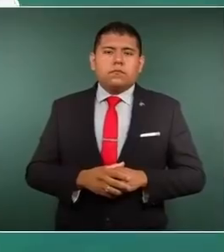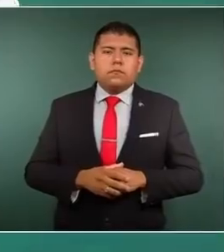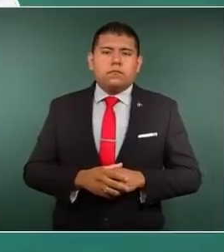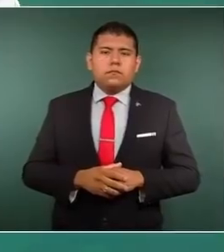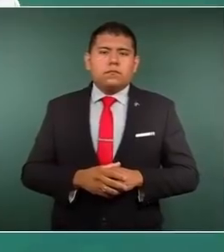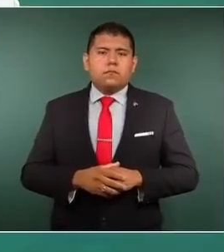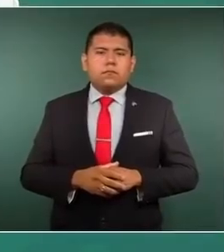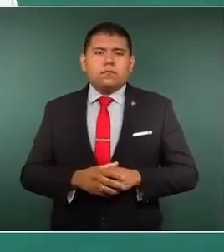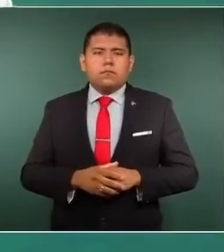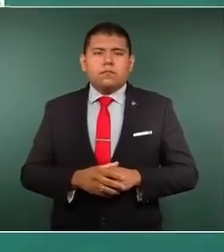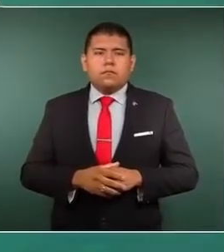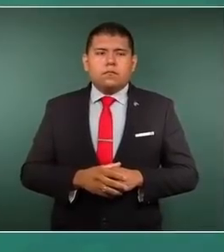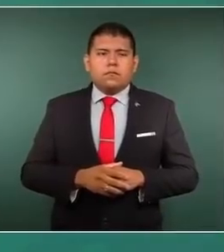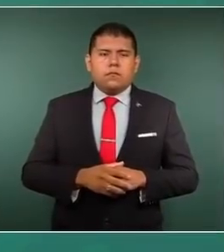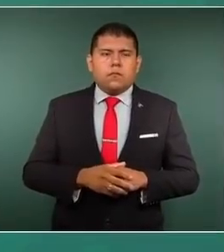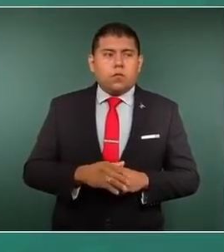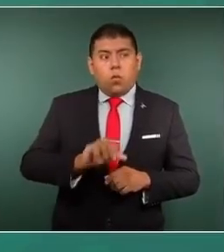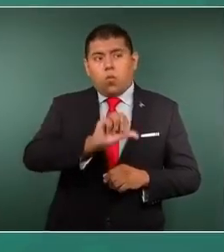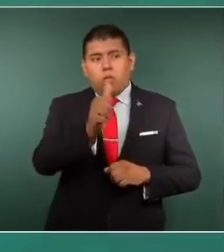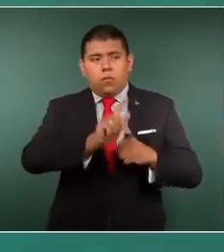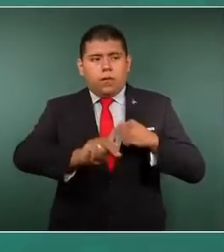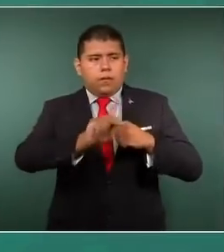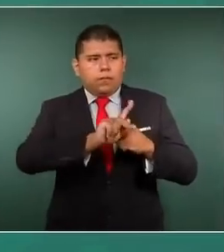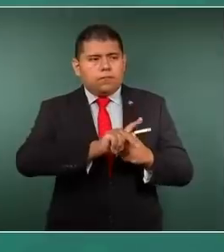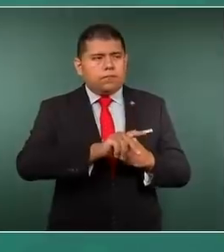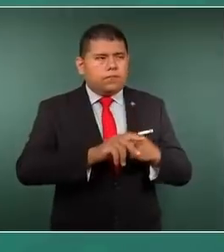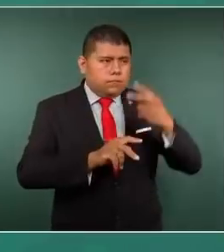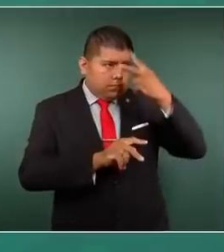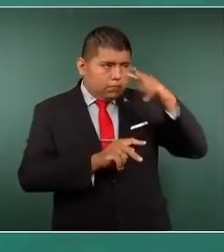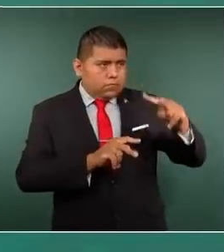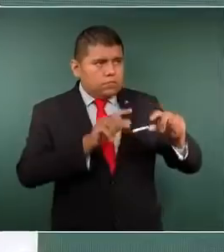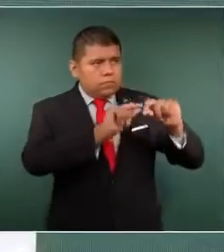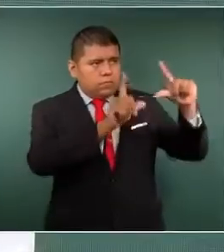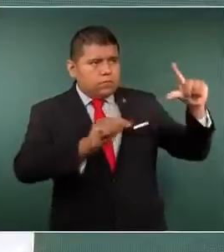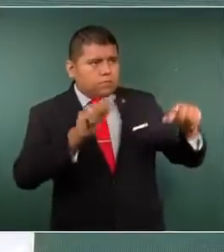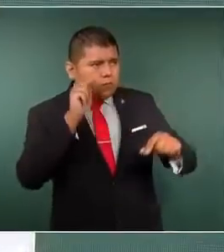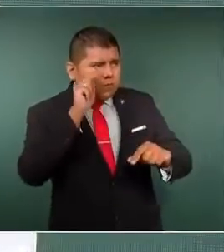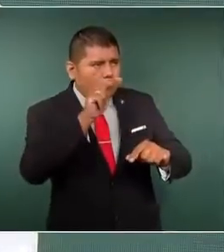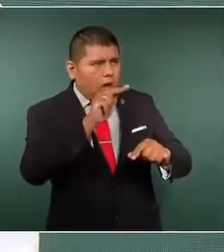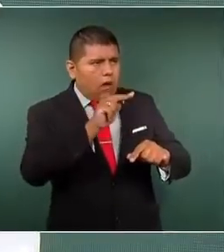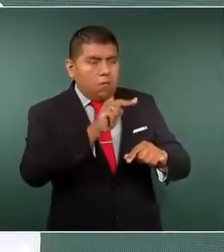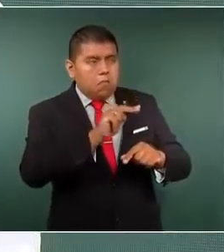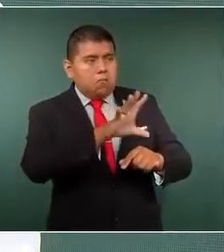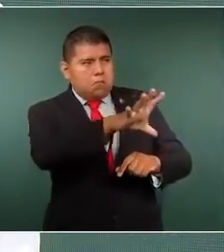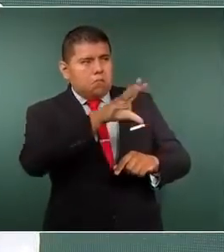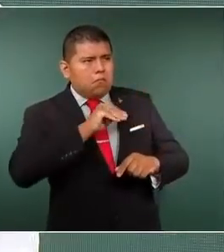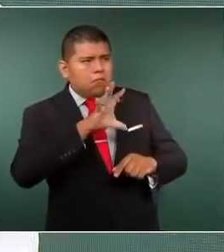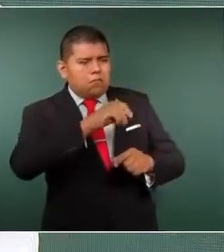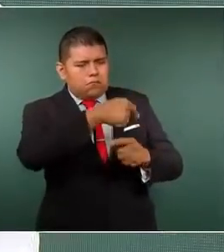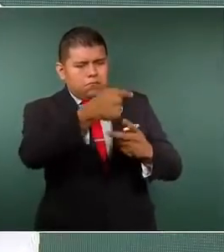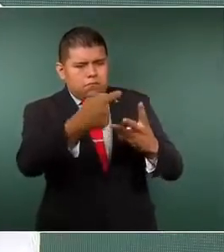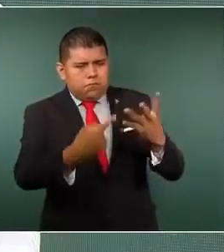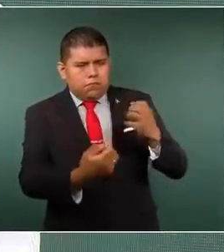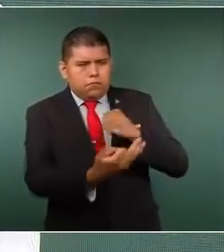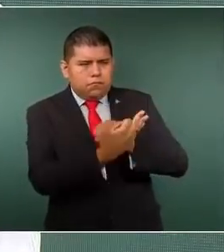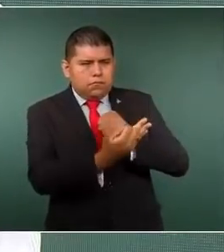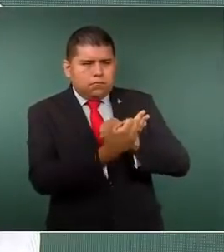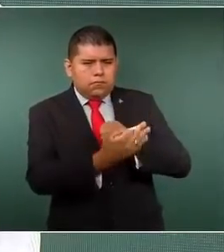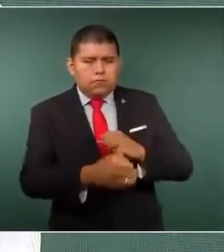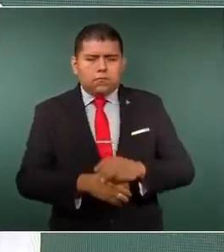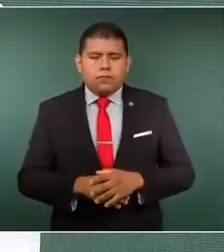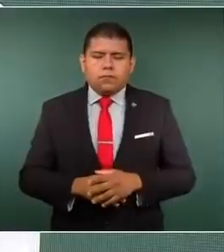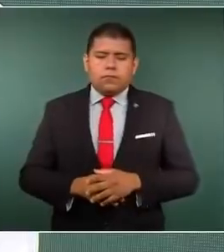se está siguiendo el ejemplo de méxico en otras partes acabo de